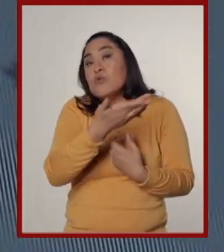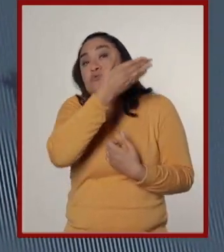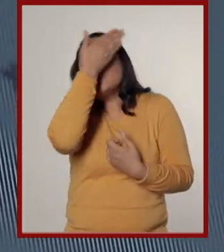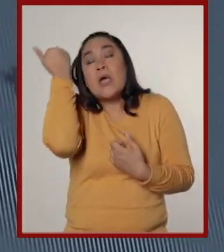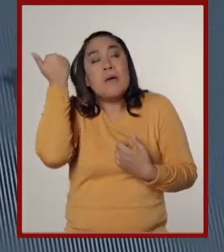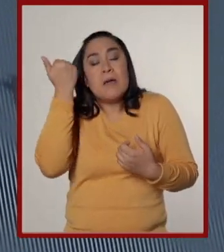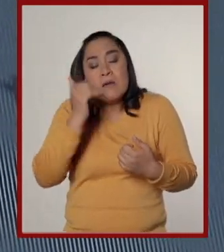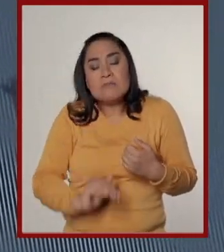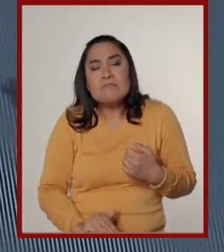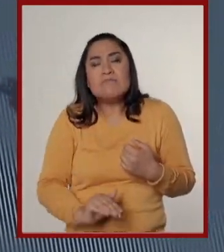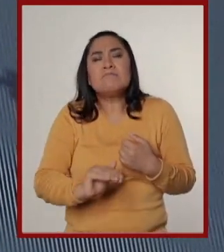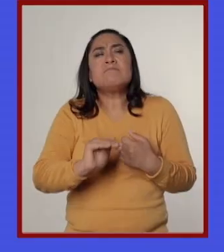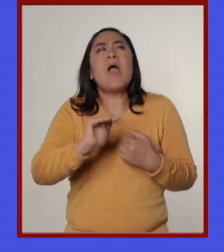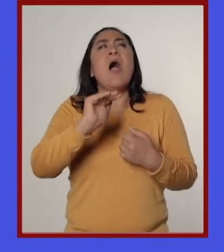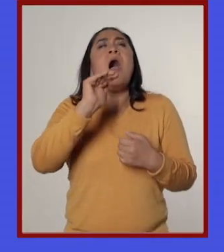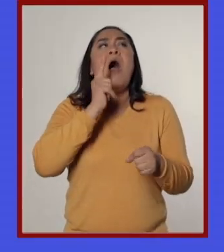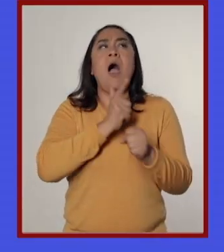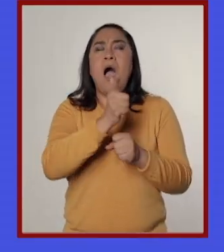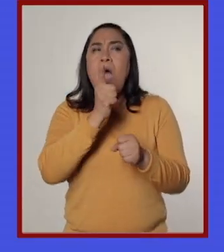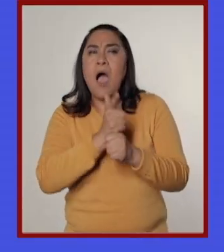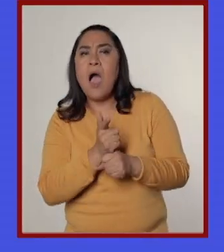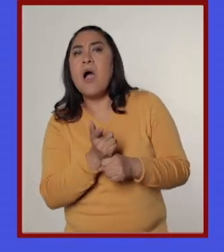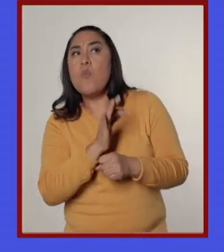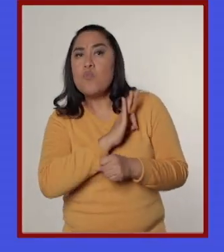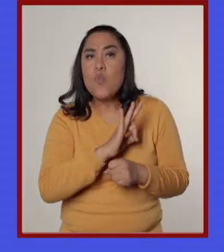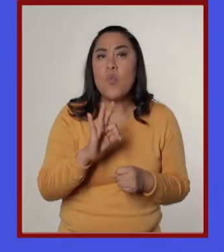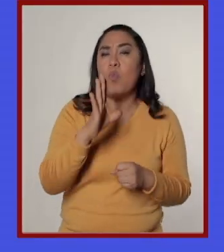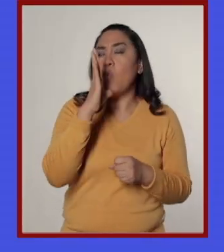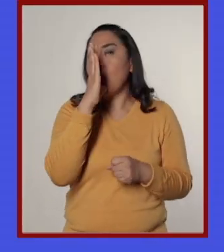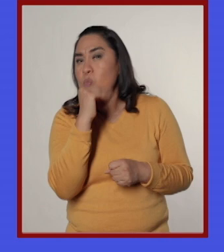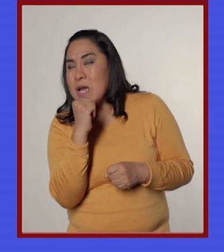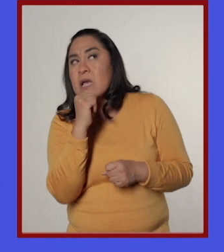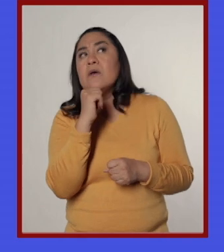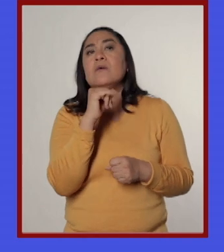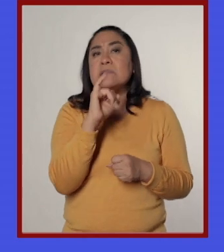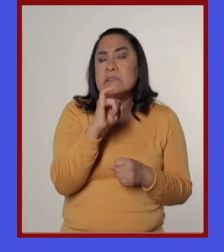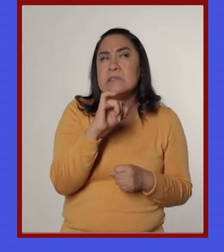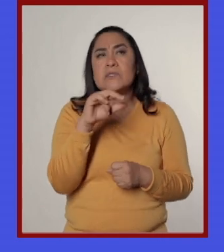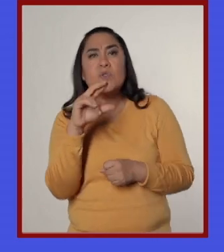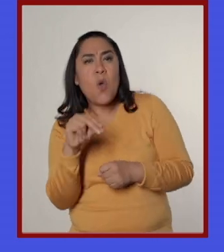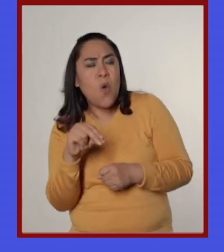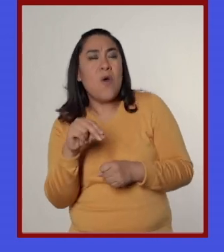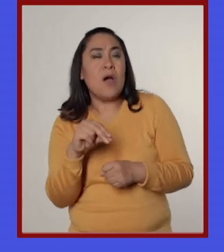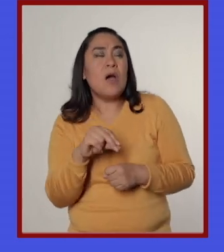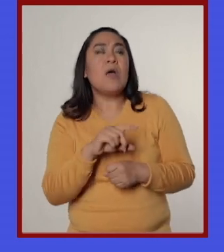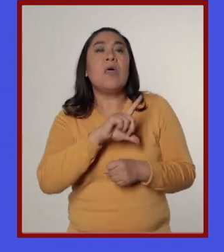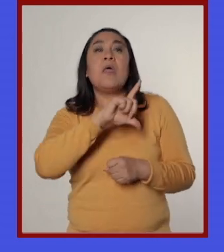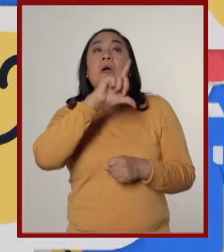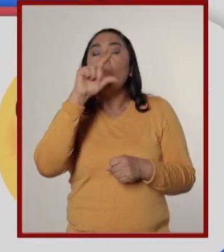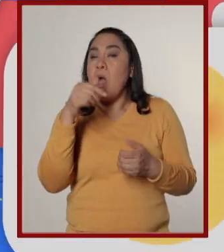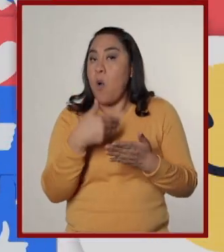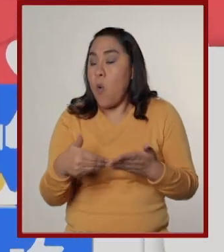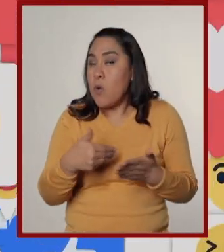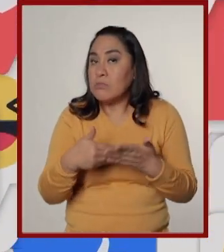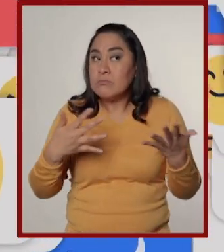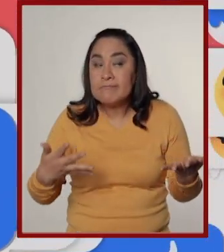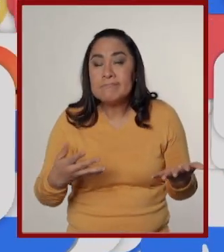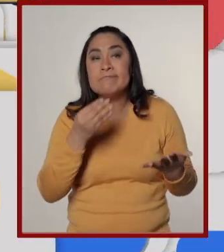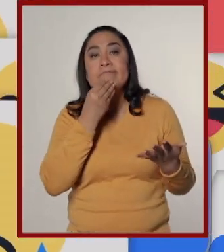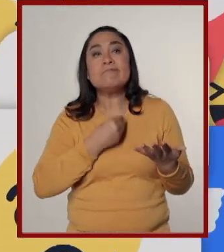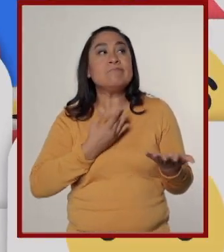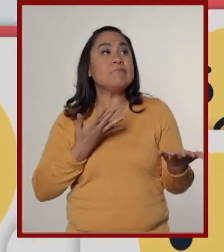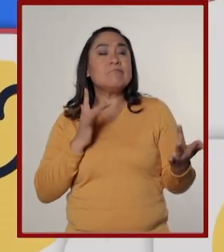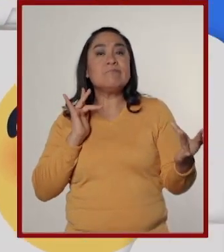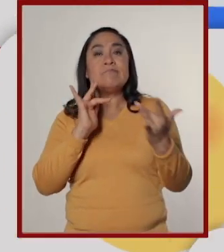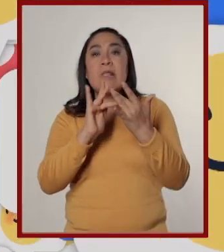con texto o con monitos o con video o con un tipo de lenguaje distinto, ¿no? Yo no quisiera decir ni mejor ni peor, pero